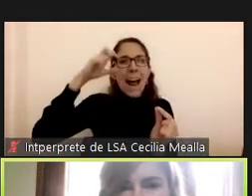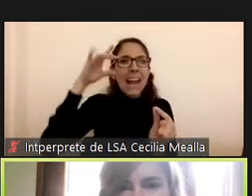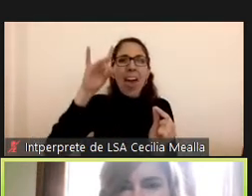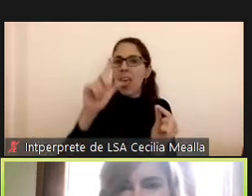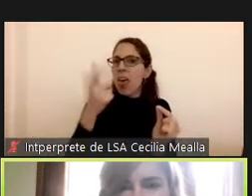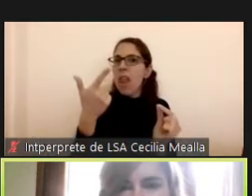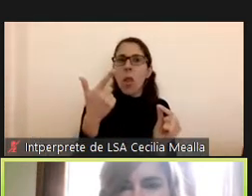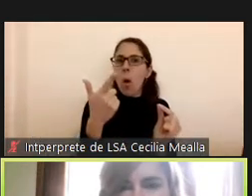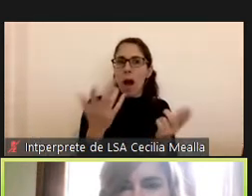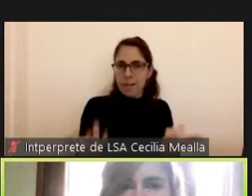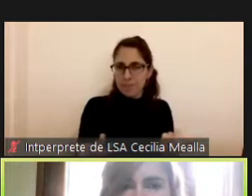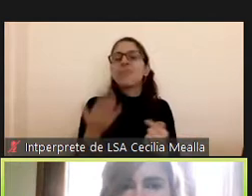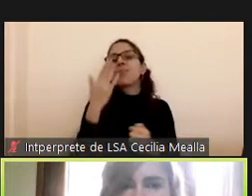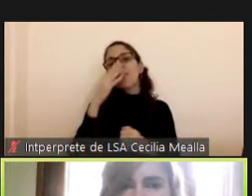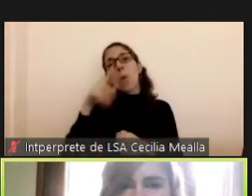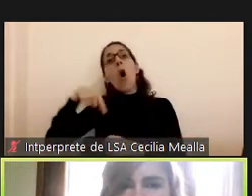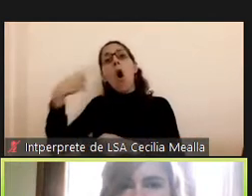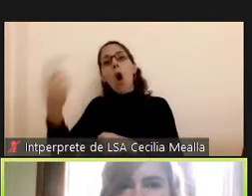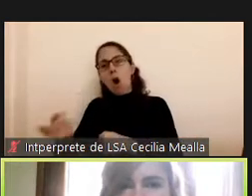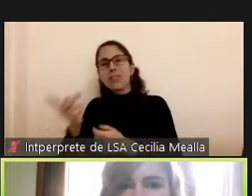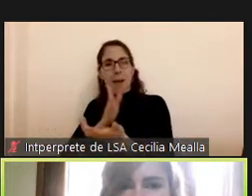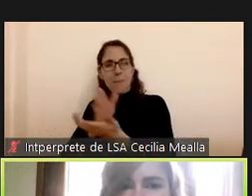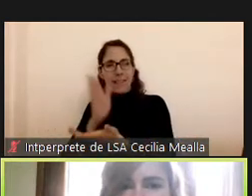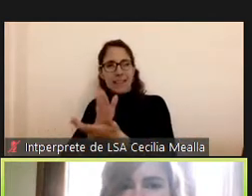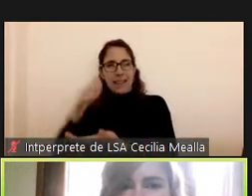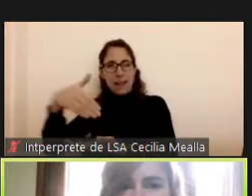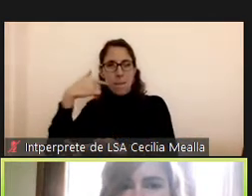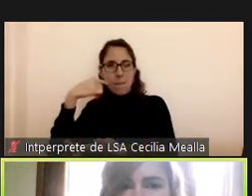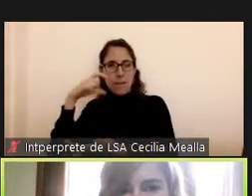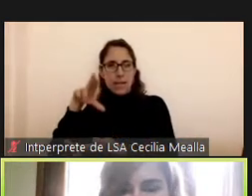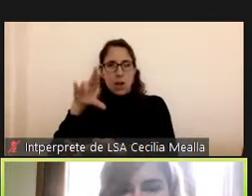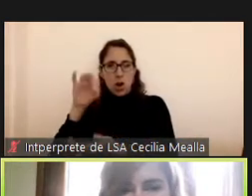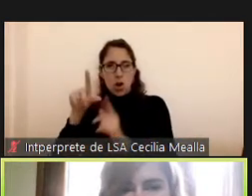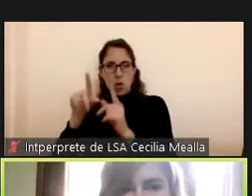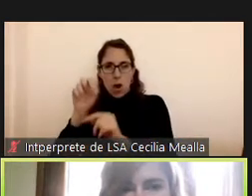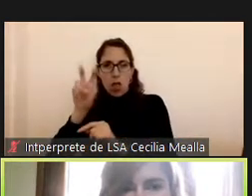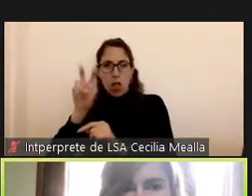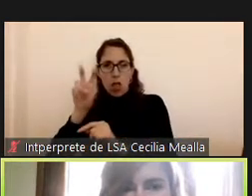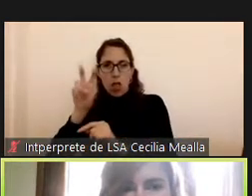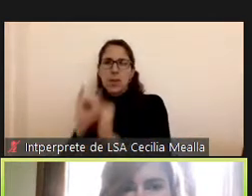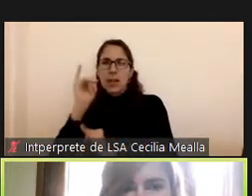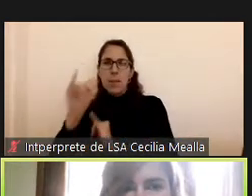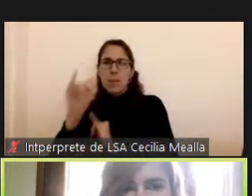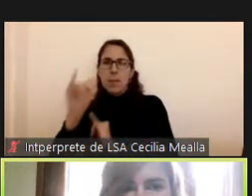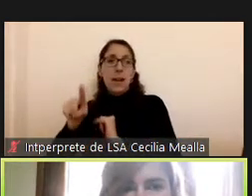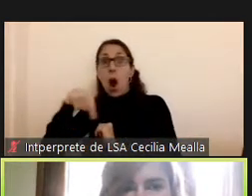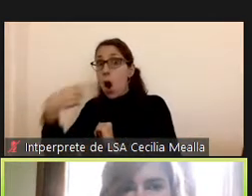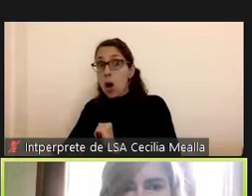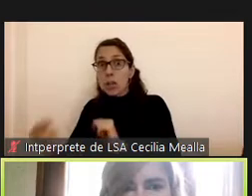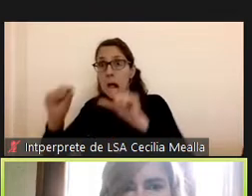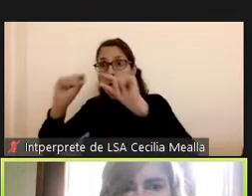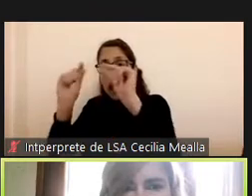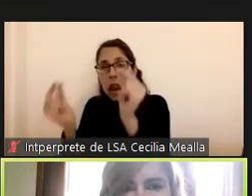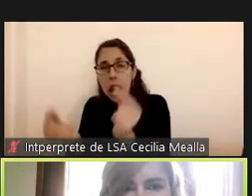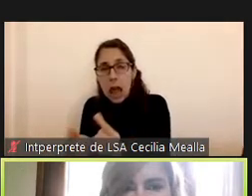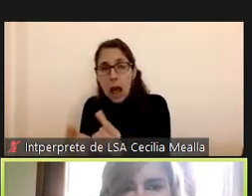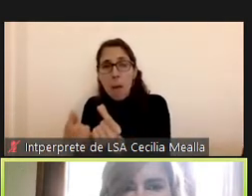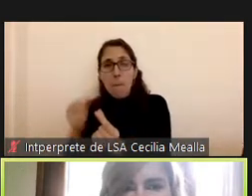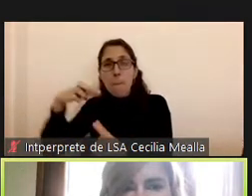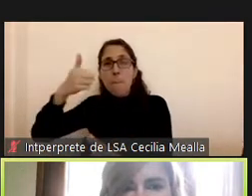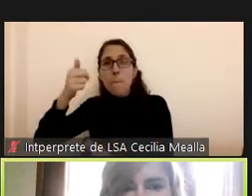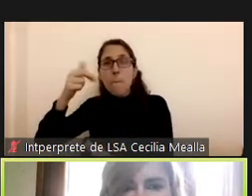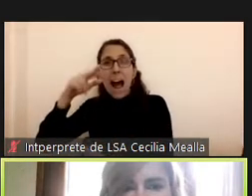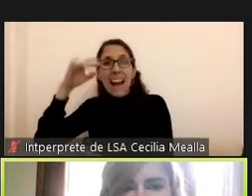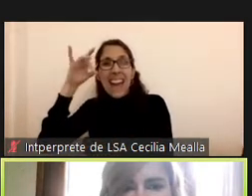2, que son bacterias sin pared. ¿Sí? Bien.